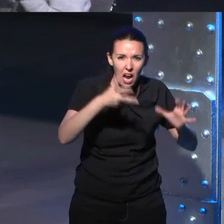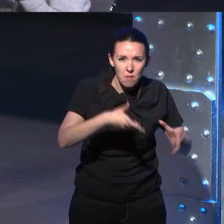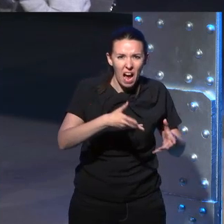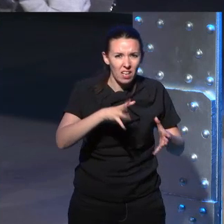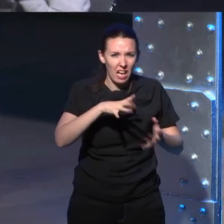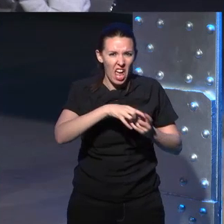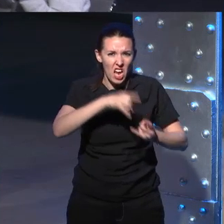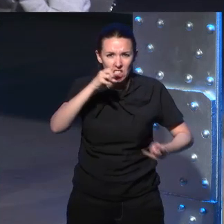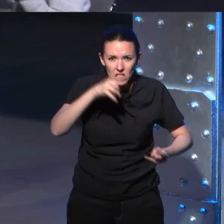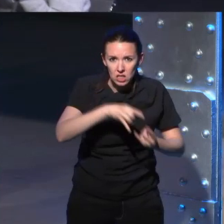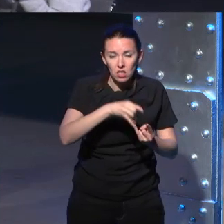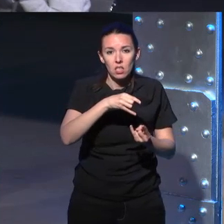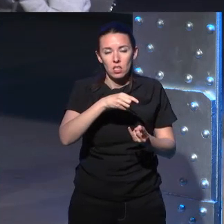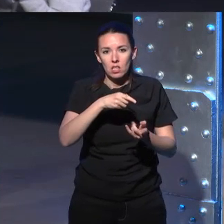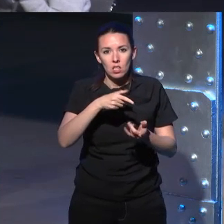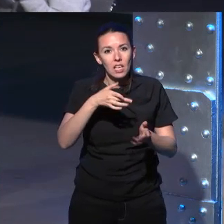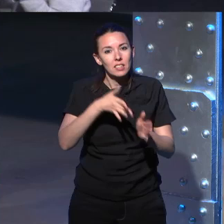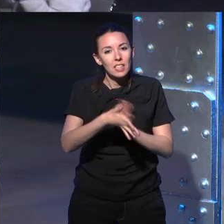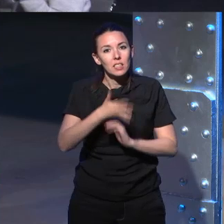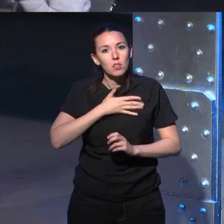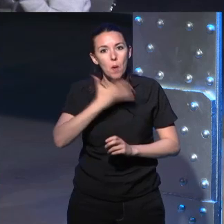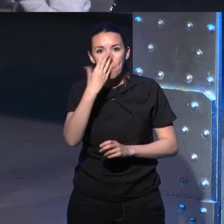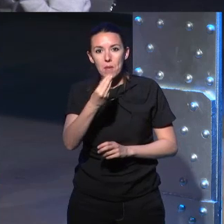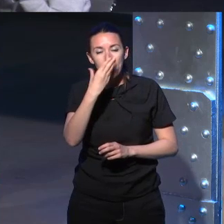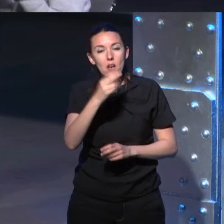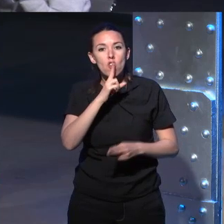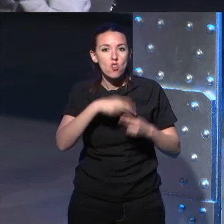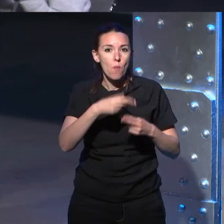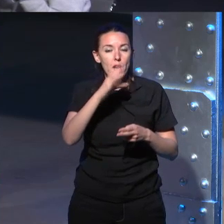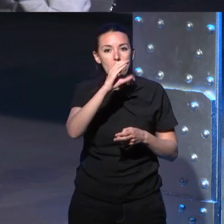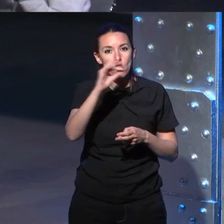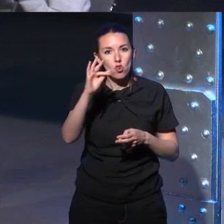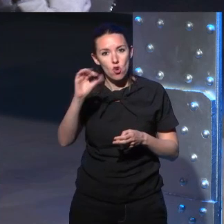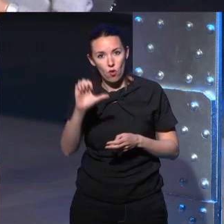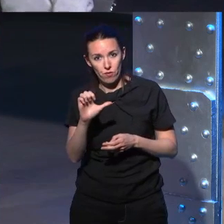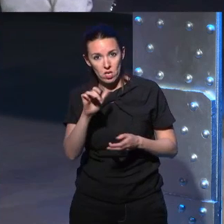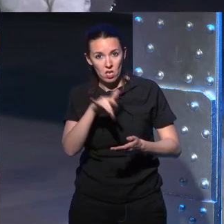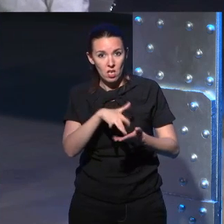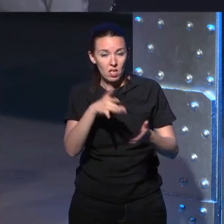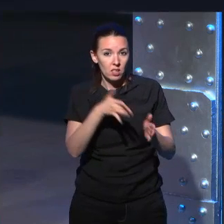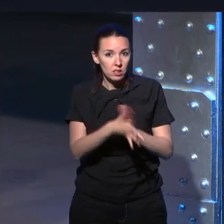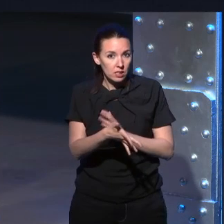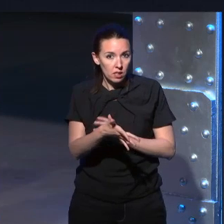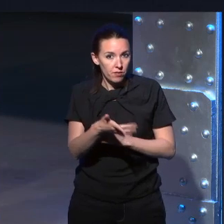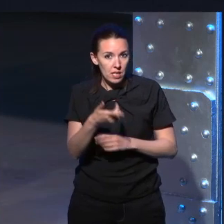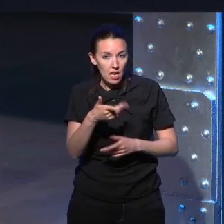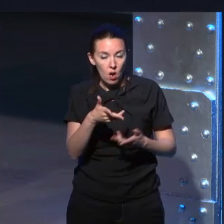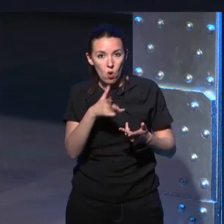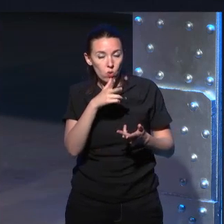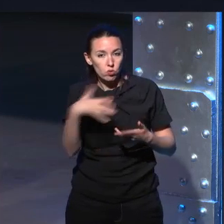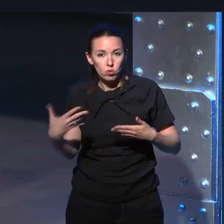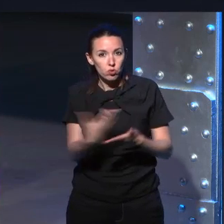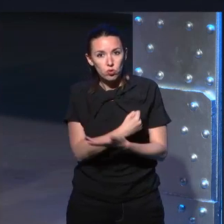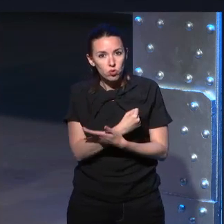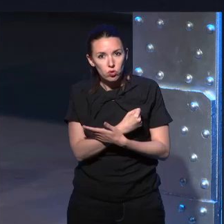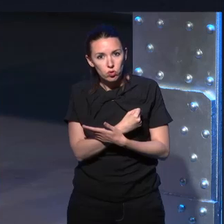feroz. Y estoy describiendo a mi perro, que se llamaba Kofi. Kofi era supuestamente un Weimaraner.